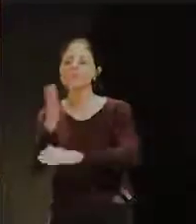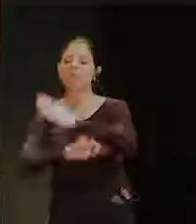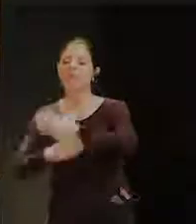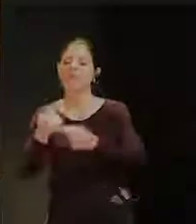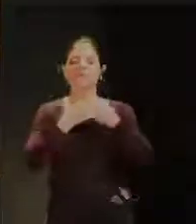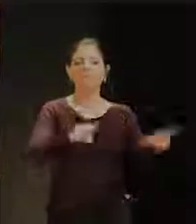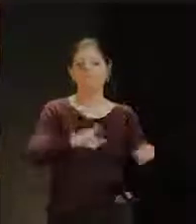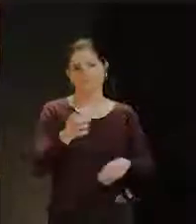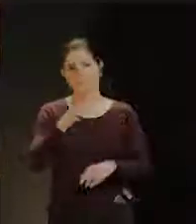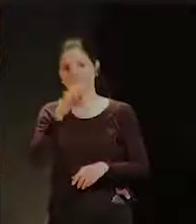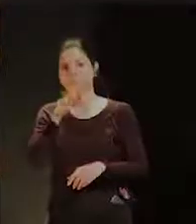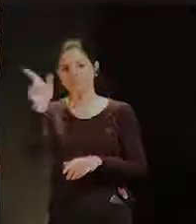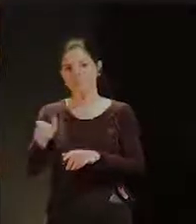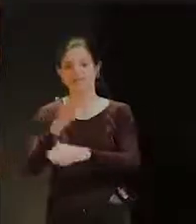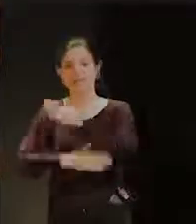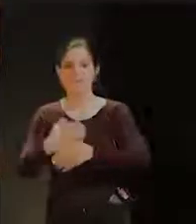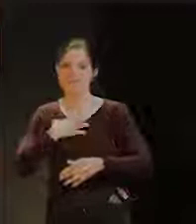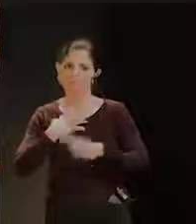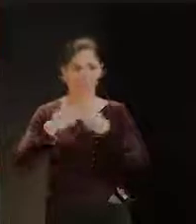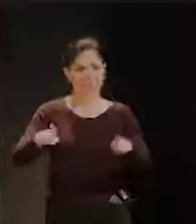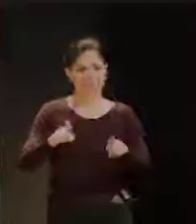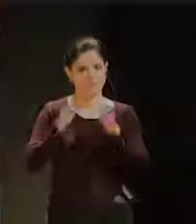con discapacidad por motivos de esa discapacidad.